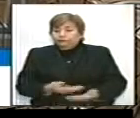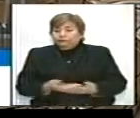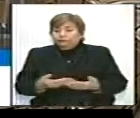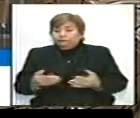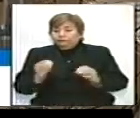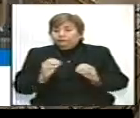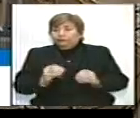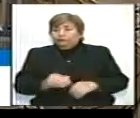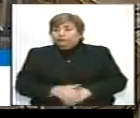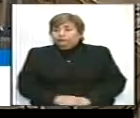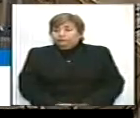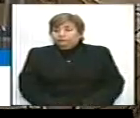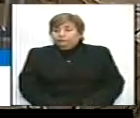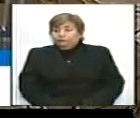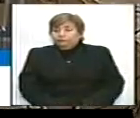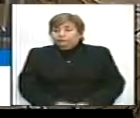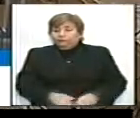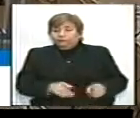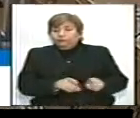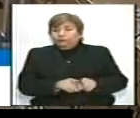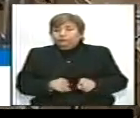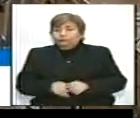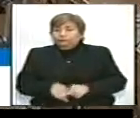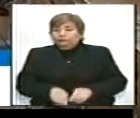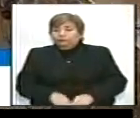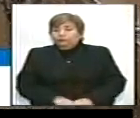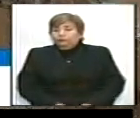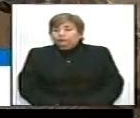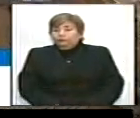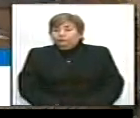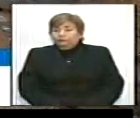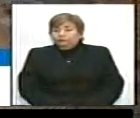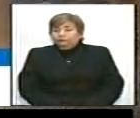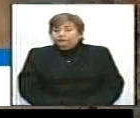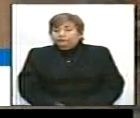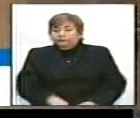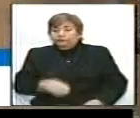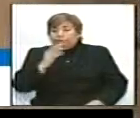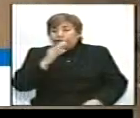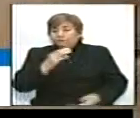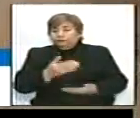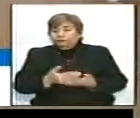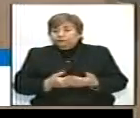y también hemos recibido el oficio del gobernador regional